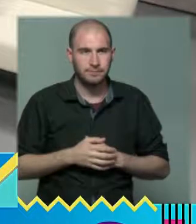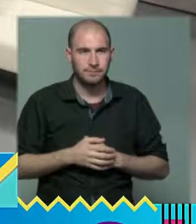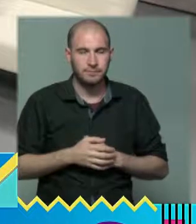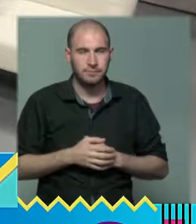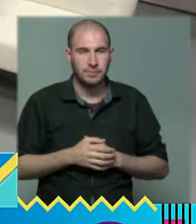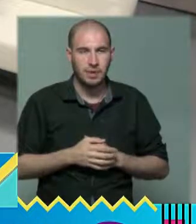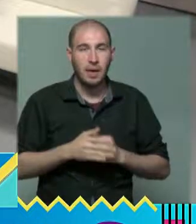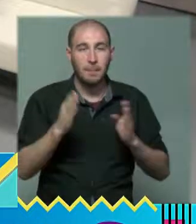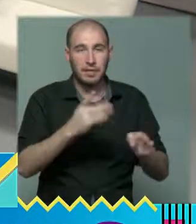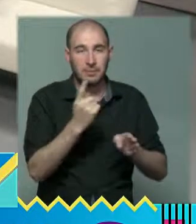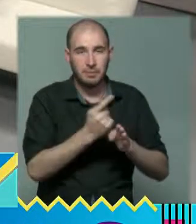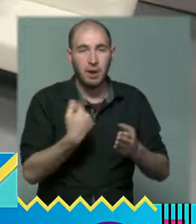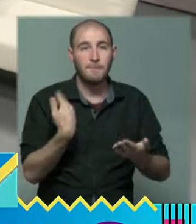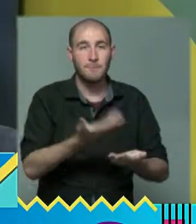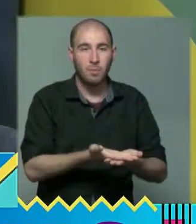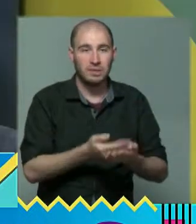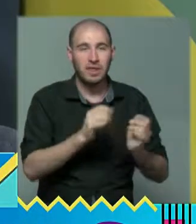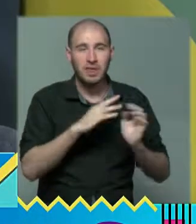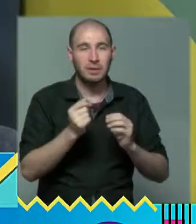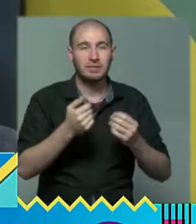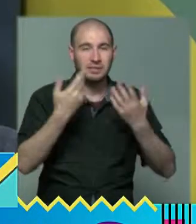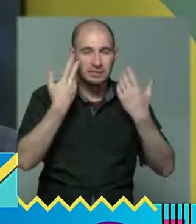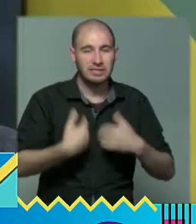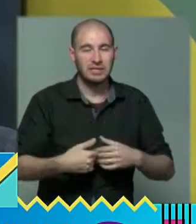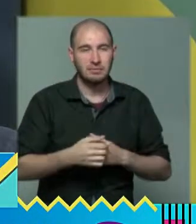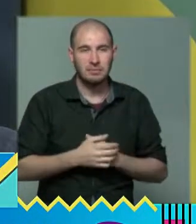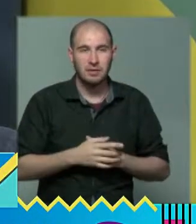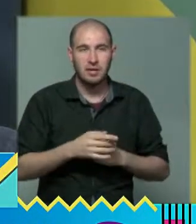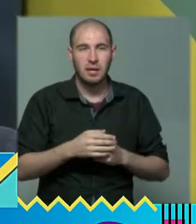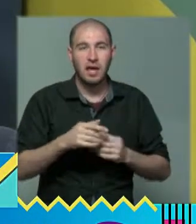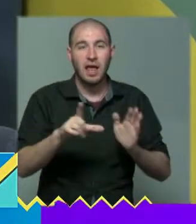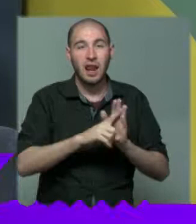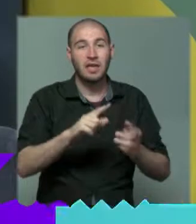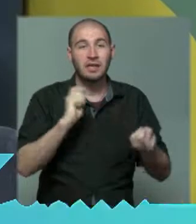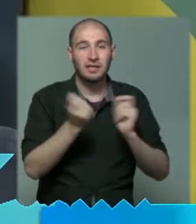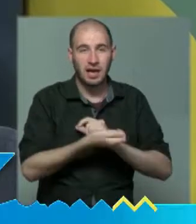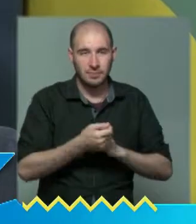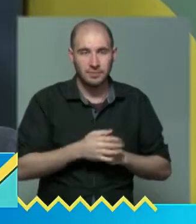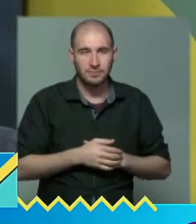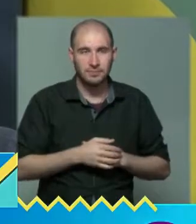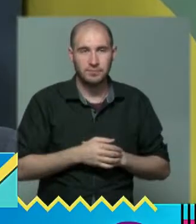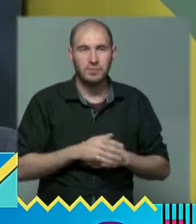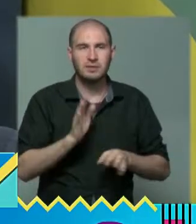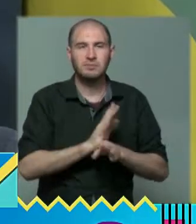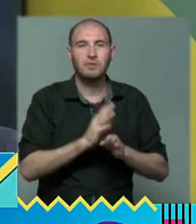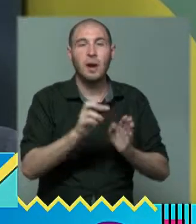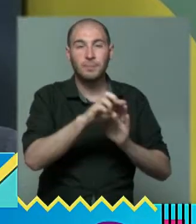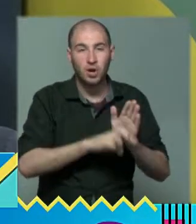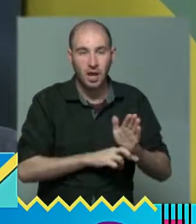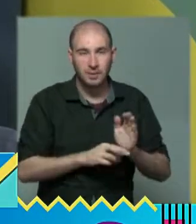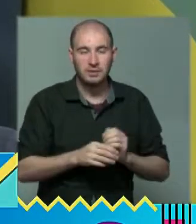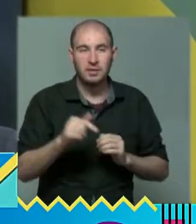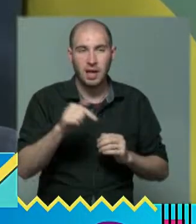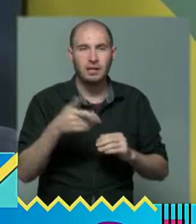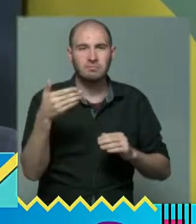bien en el primer momento la propuesta fue un tratamiento hormonal, esa modificación de la ley de ejecución penal se tradujo en un programa que tiene